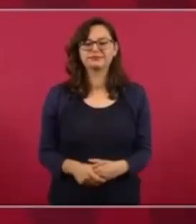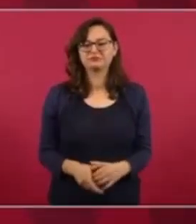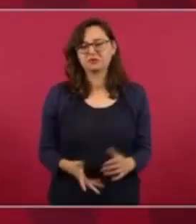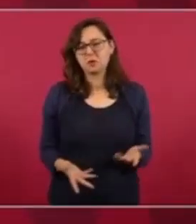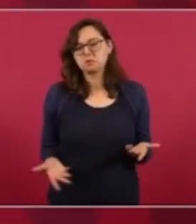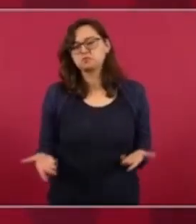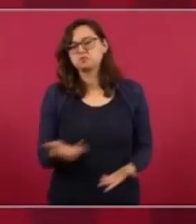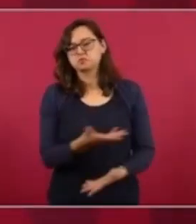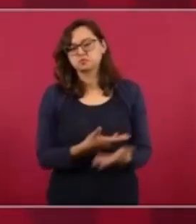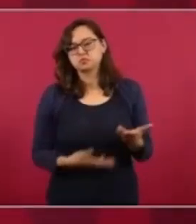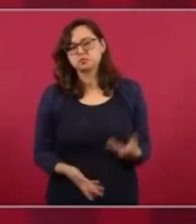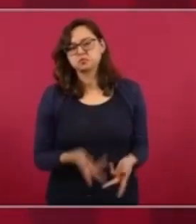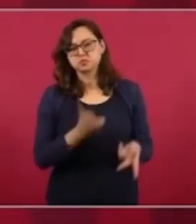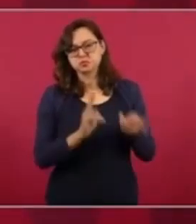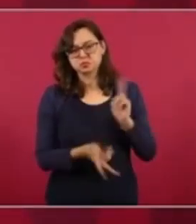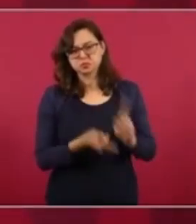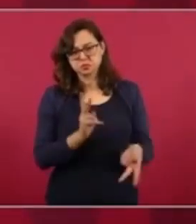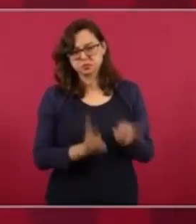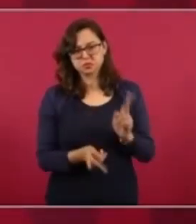comentando. Ustedes saben